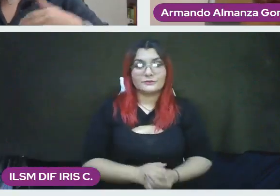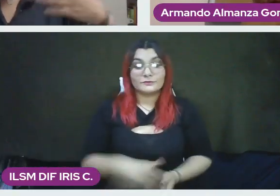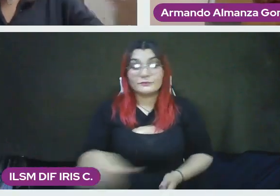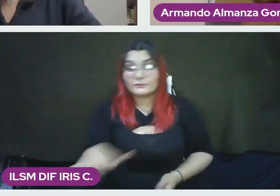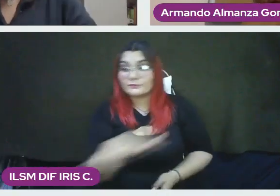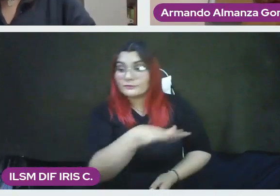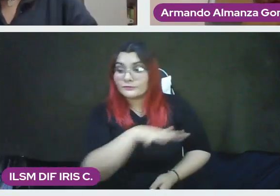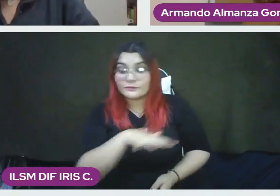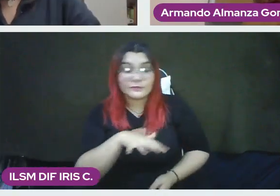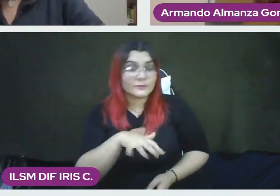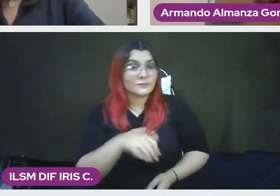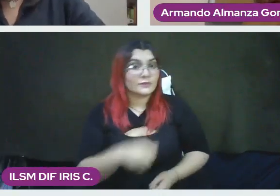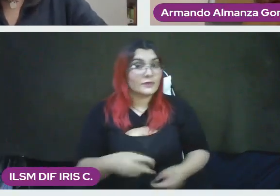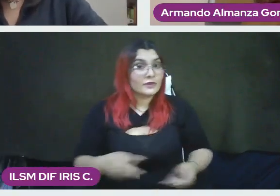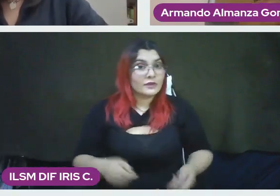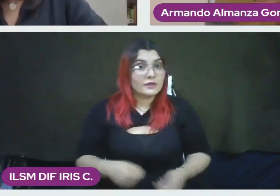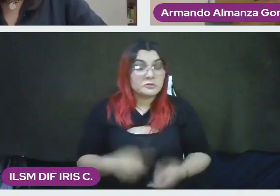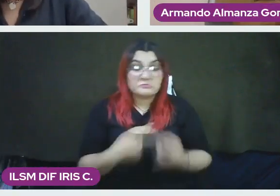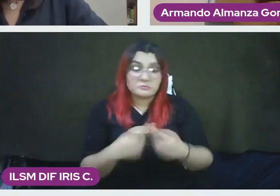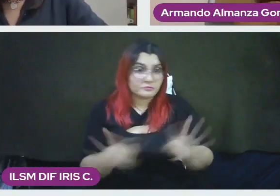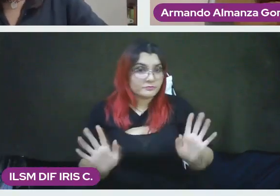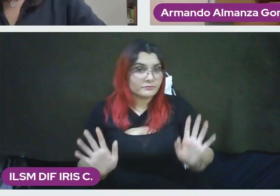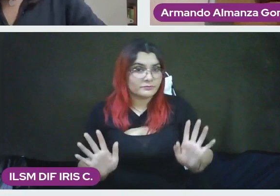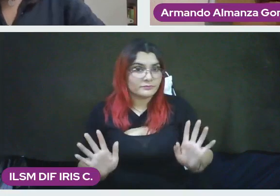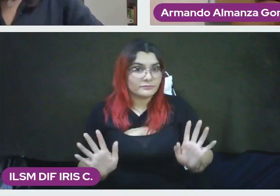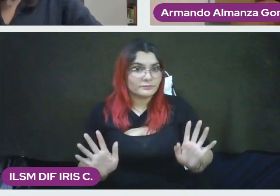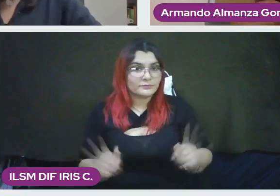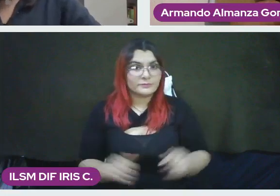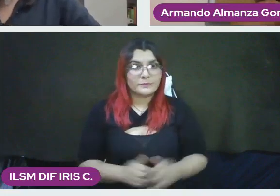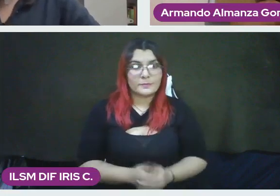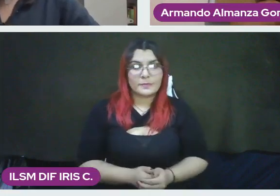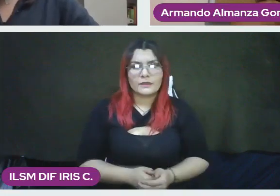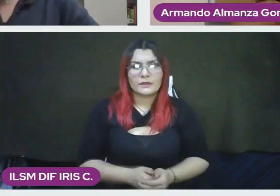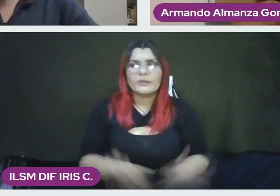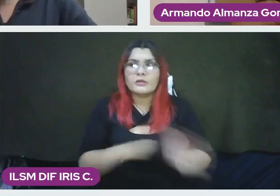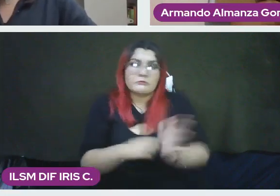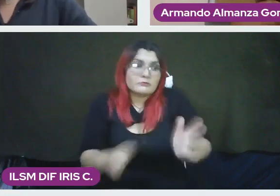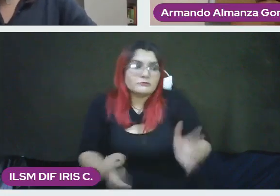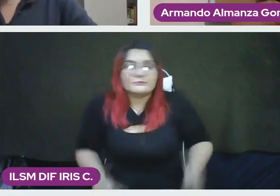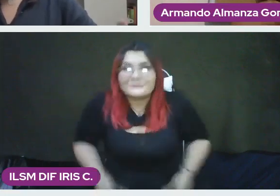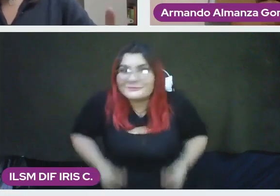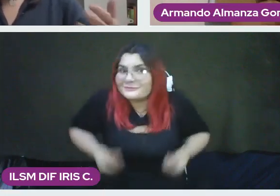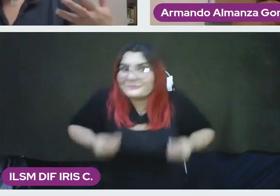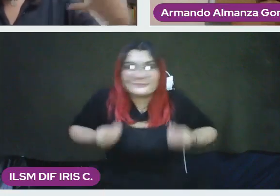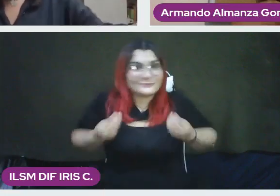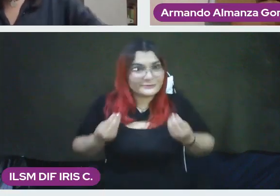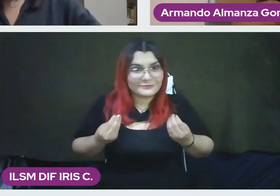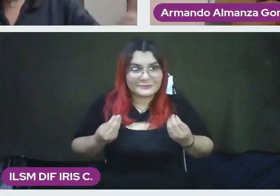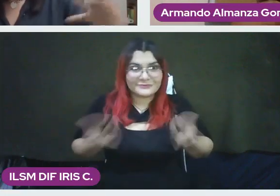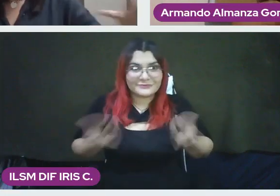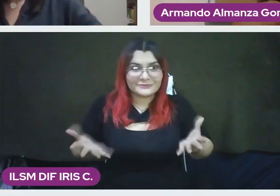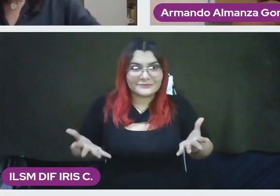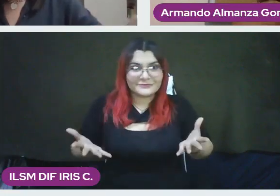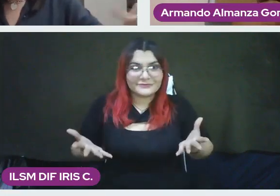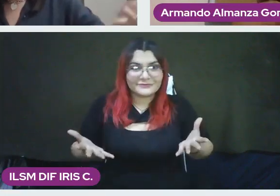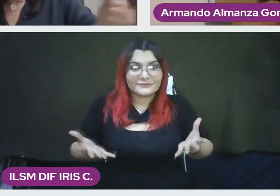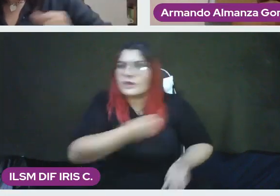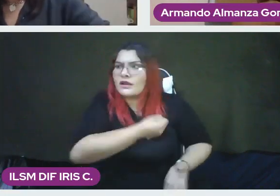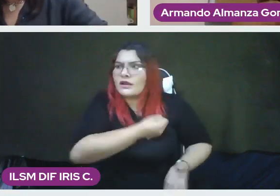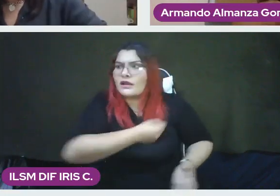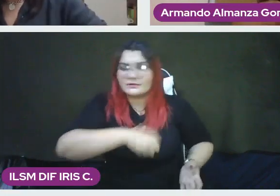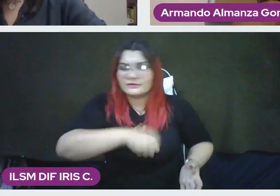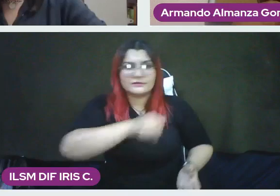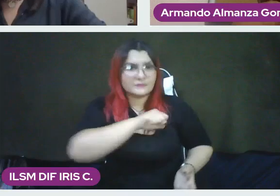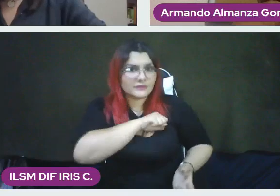pues muchas cosas que tenemos de entrada a la vida, ¿no? Estar pues sanas